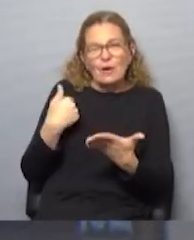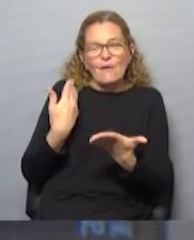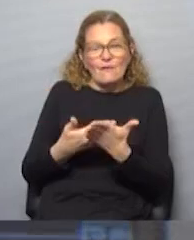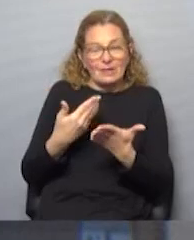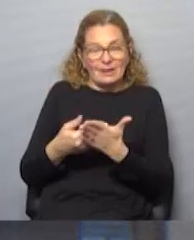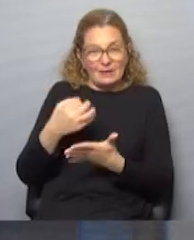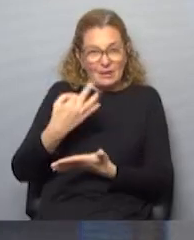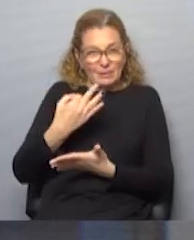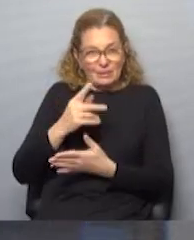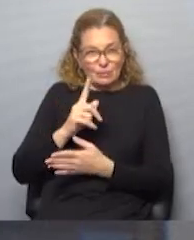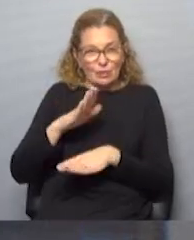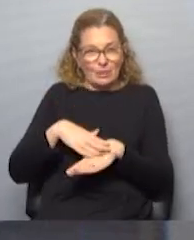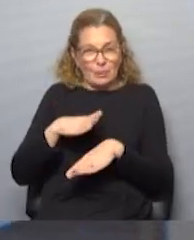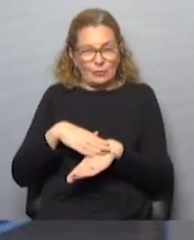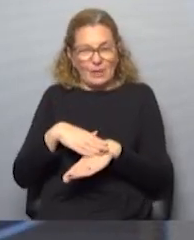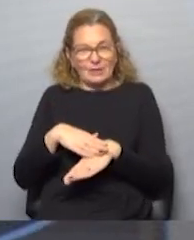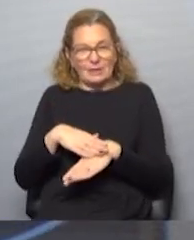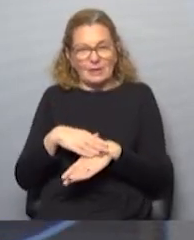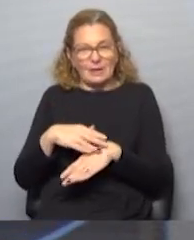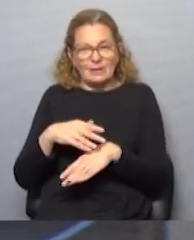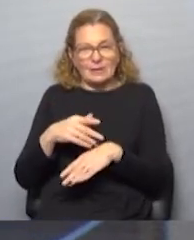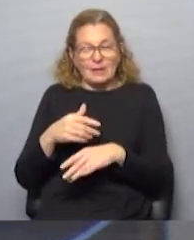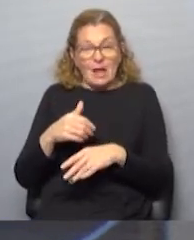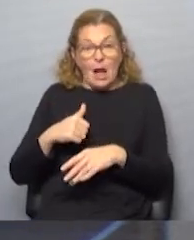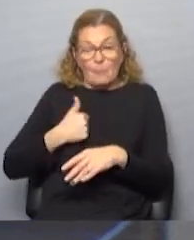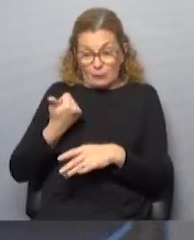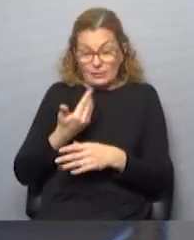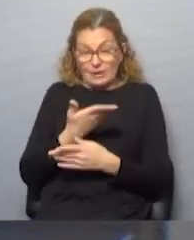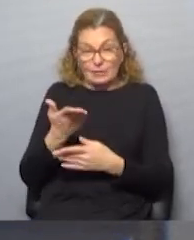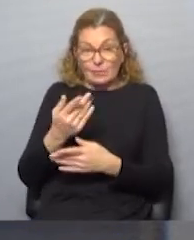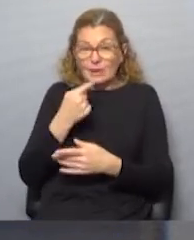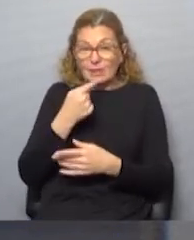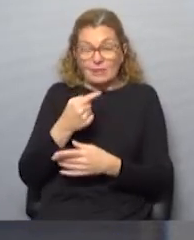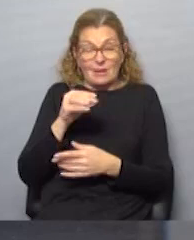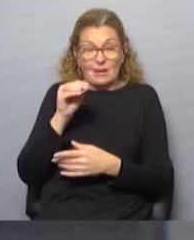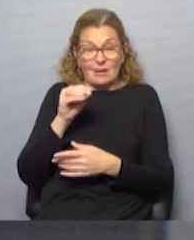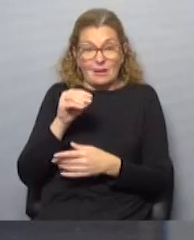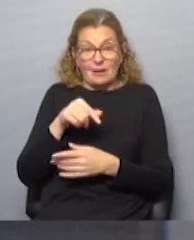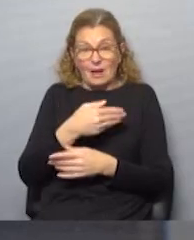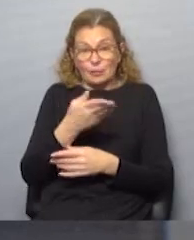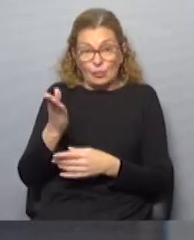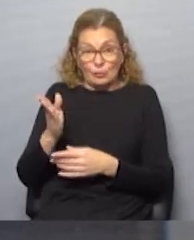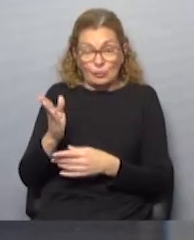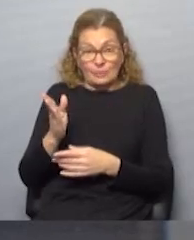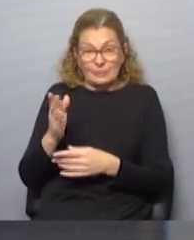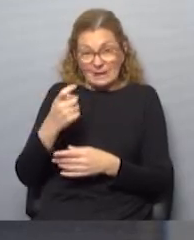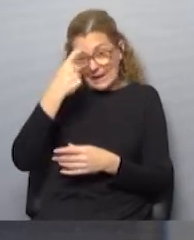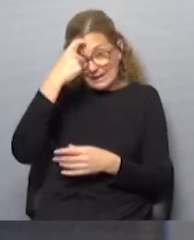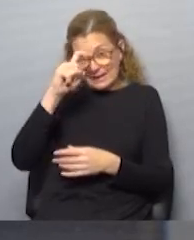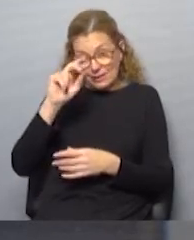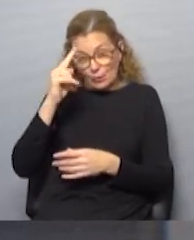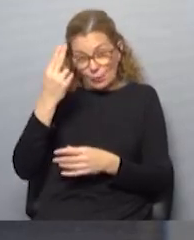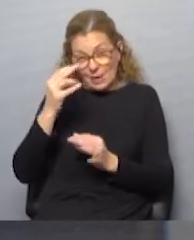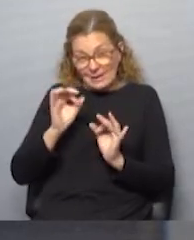la verdad sería una irresponsabilidad de mi parte desaprovechar digamos esta oportunidad para transmitir que sí la ciencia uruguaya